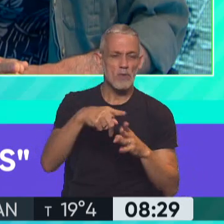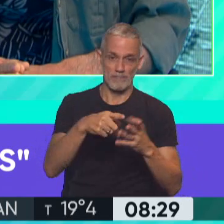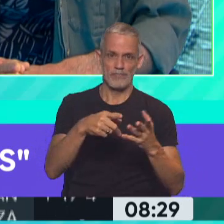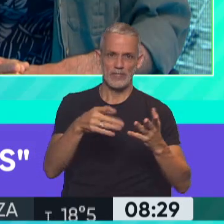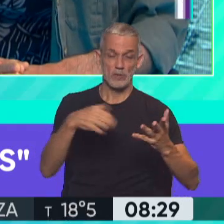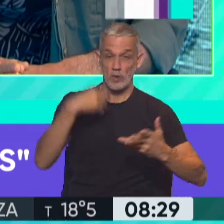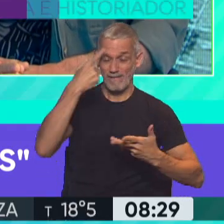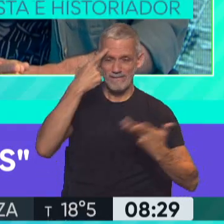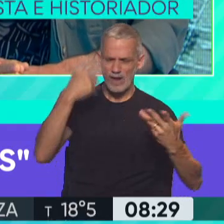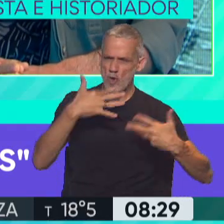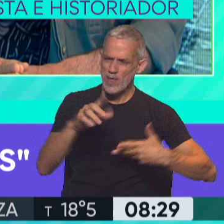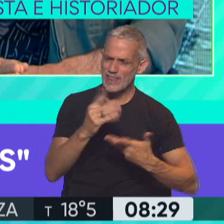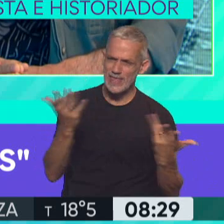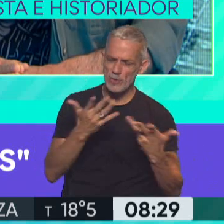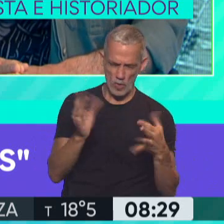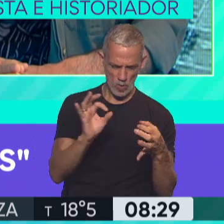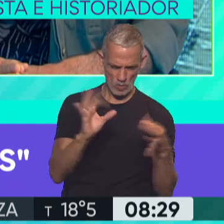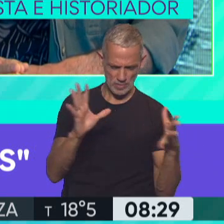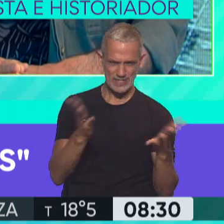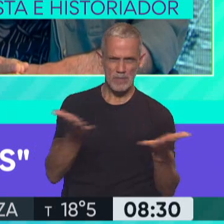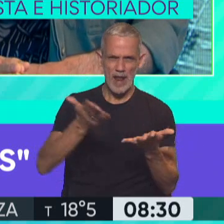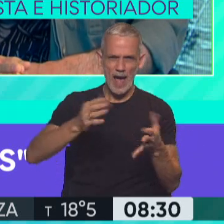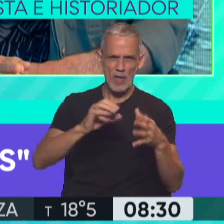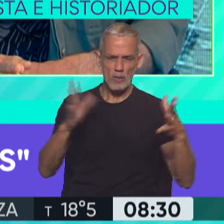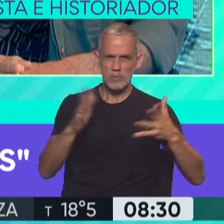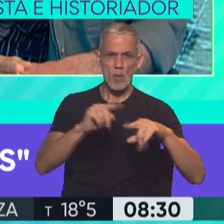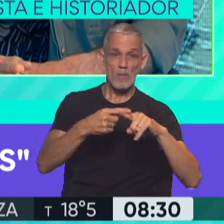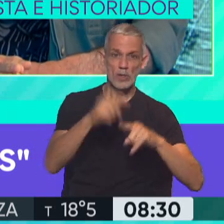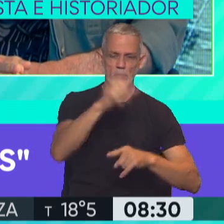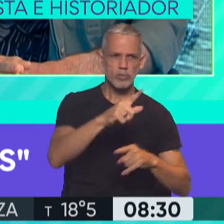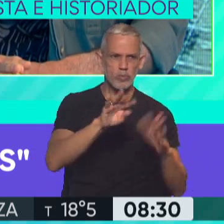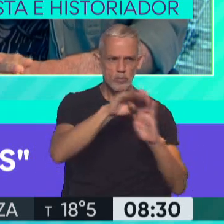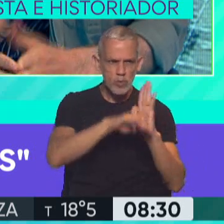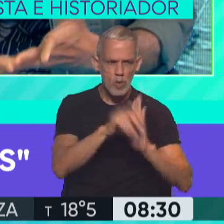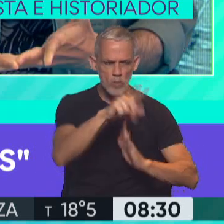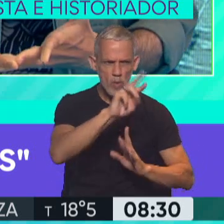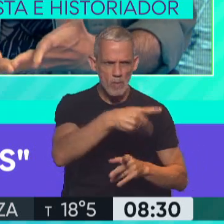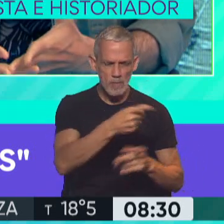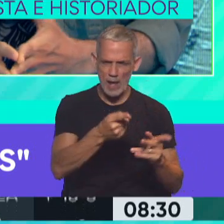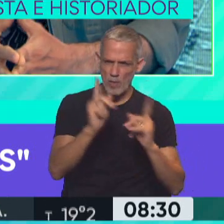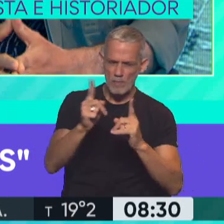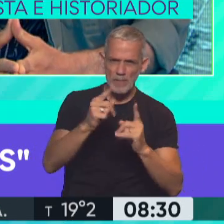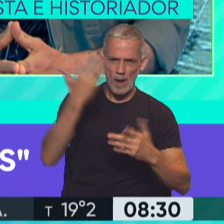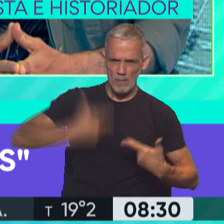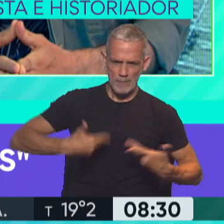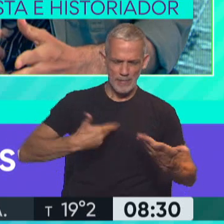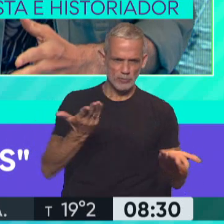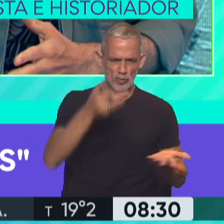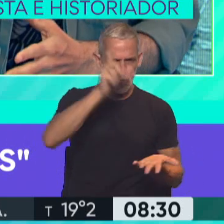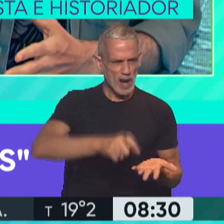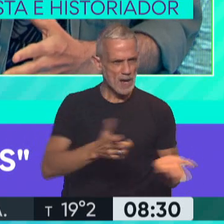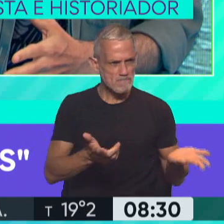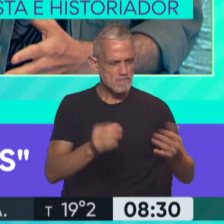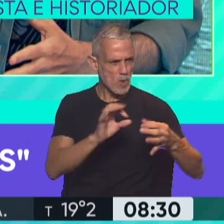verdad que no logro entender cómo disocian las políticas que llevó a cabo Cavallo con su misma figura, porque Cavallo, o sea, no solo